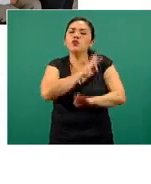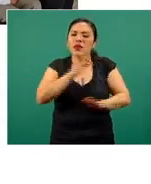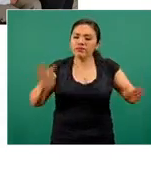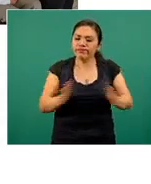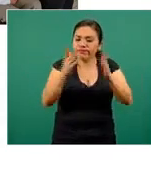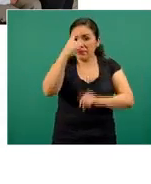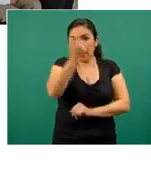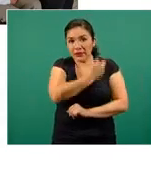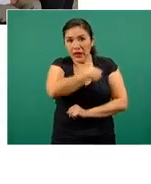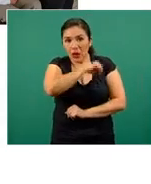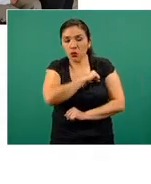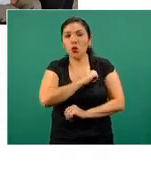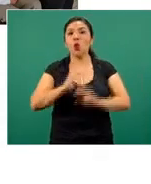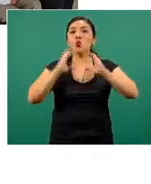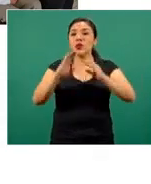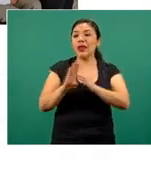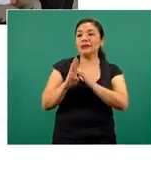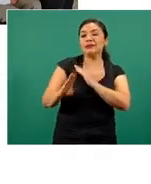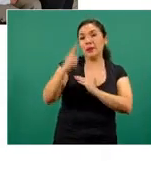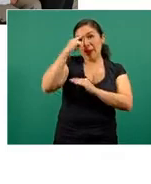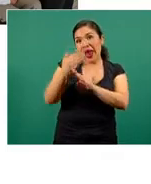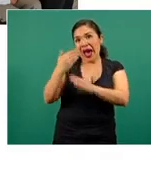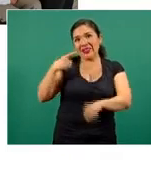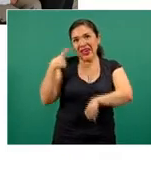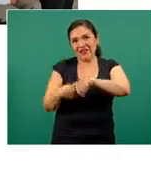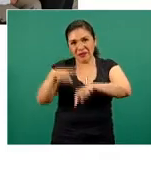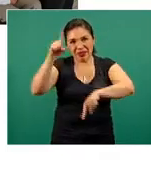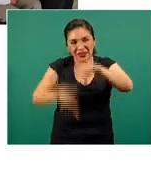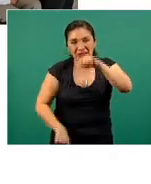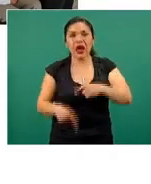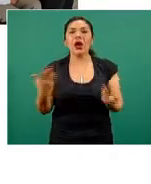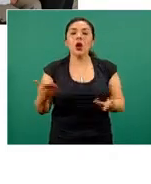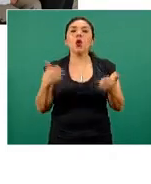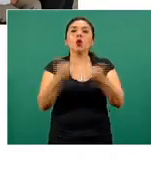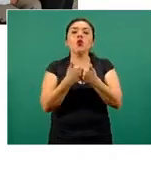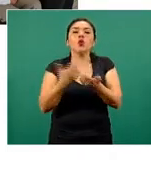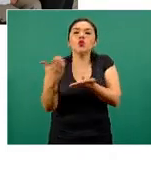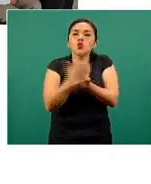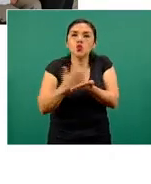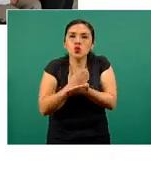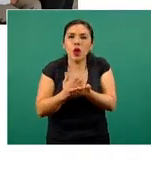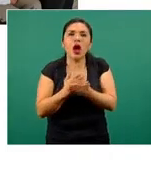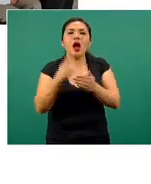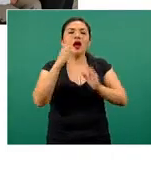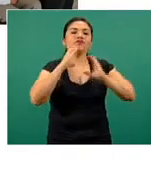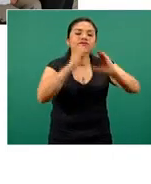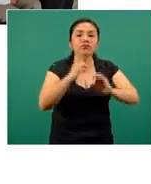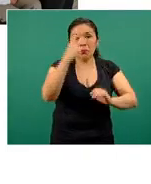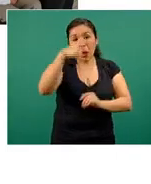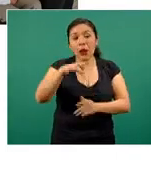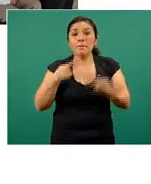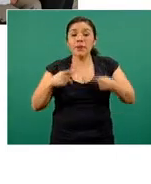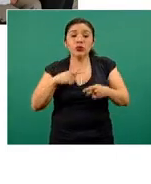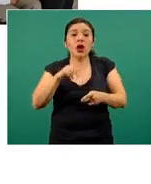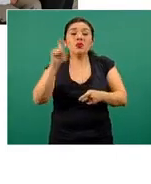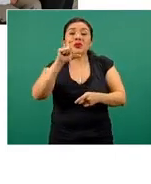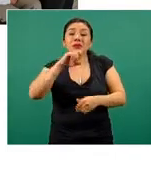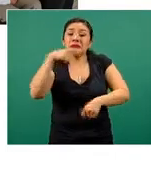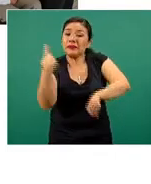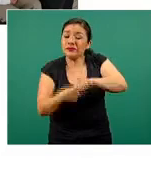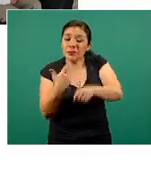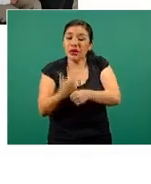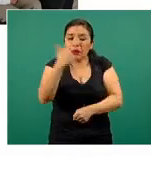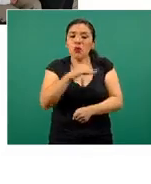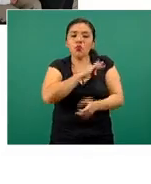salud, prevención, atención de la enfermedad, rehabilitación, cuidados paliativos y apoyo a la muerte digna en distintos ámbitos: